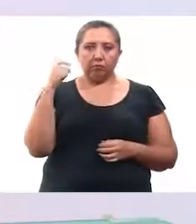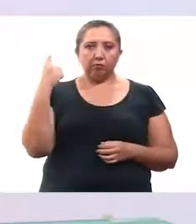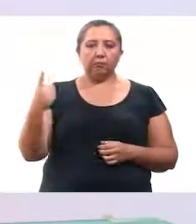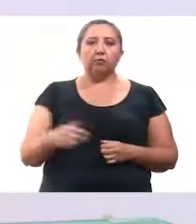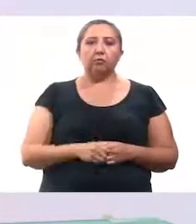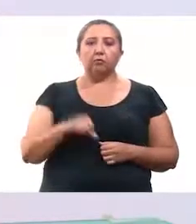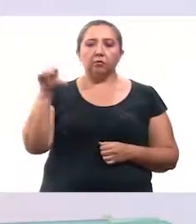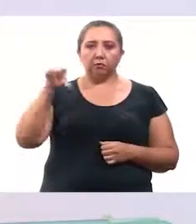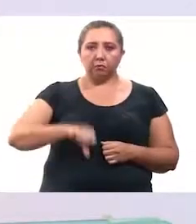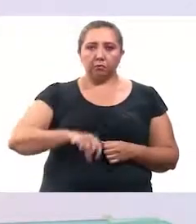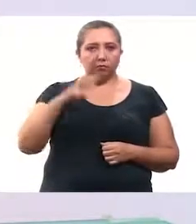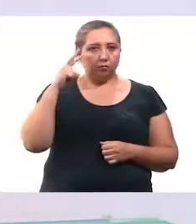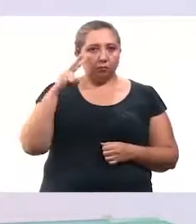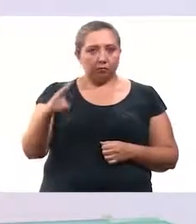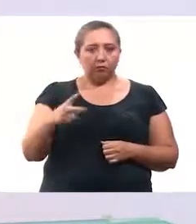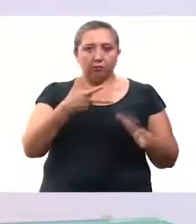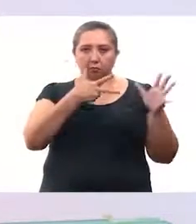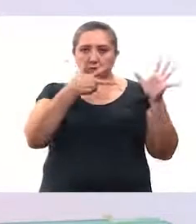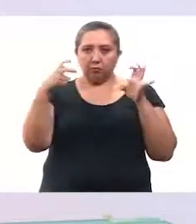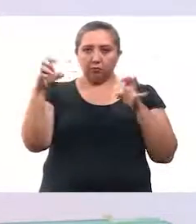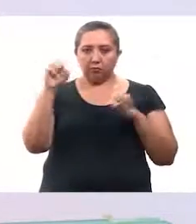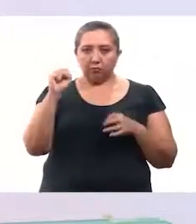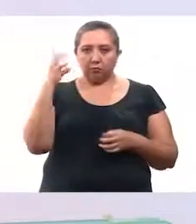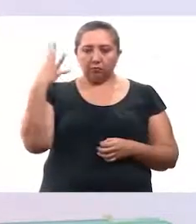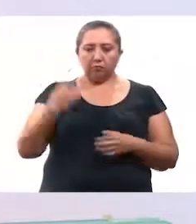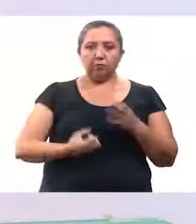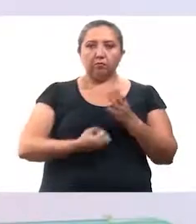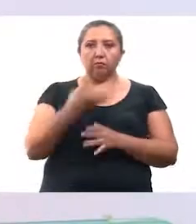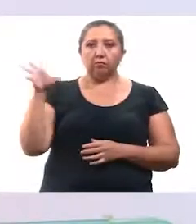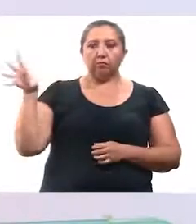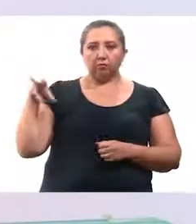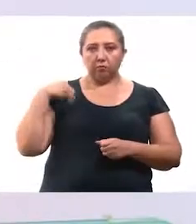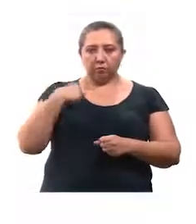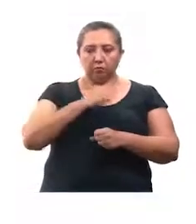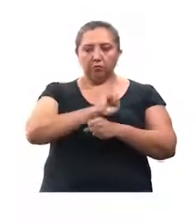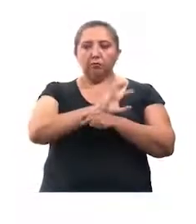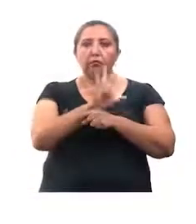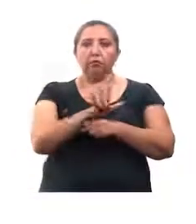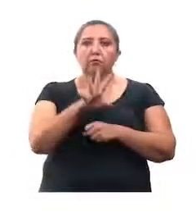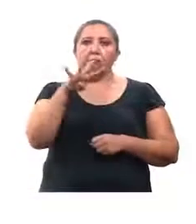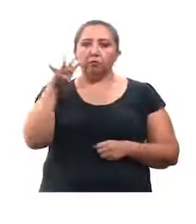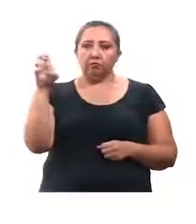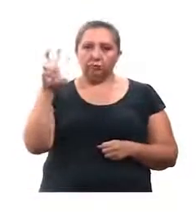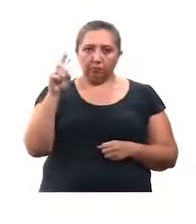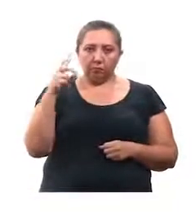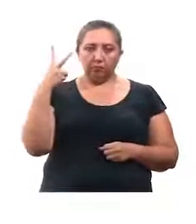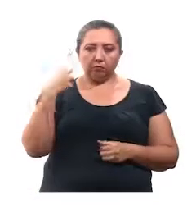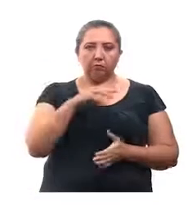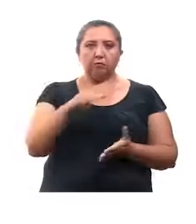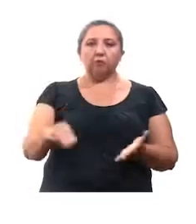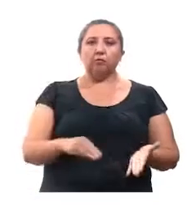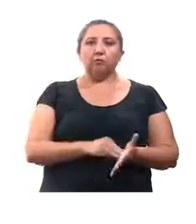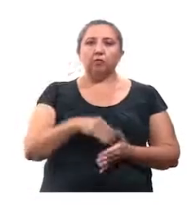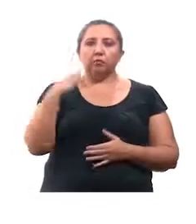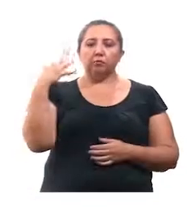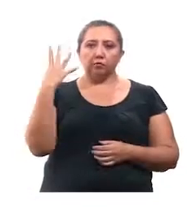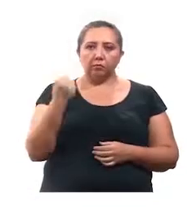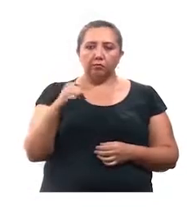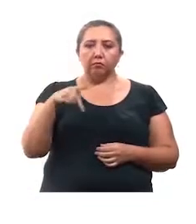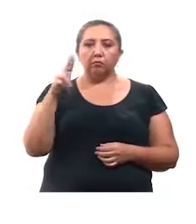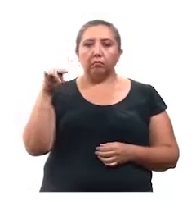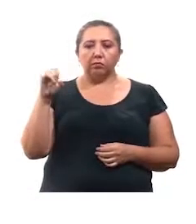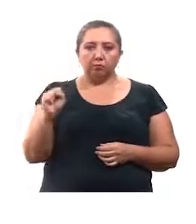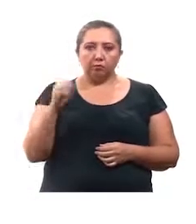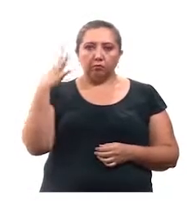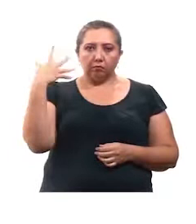87,121. Hoy se detectaron 864 nuevos contagios de coronavirus, 432 en Mérida, 59 en